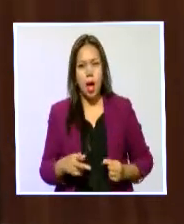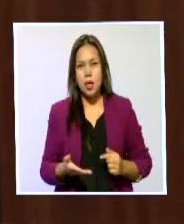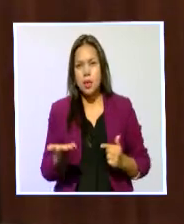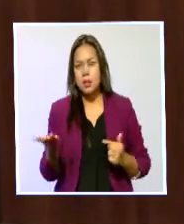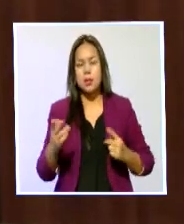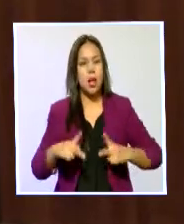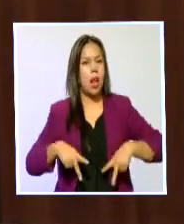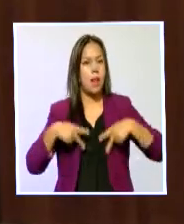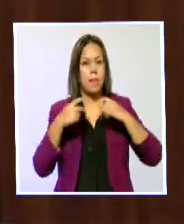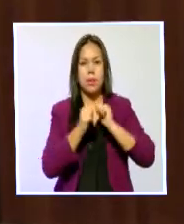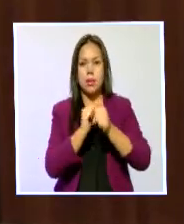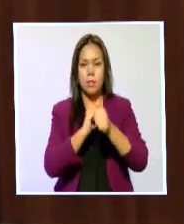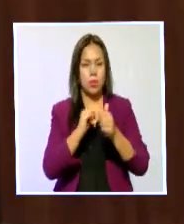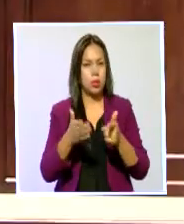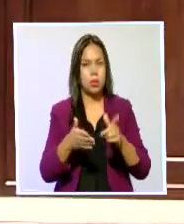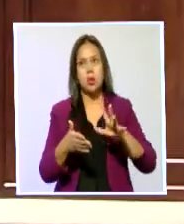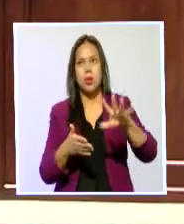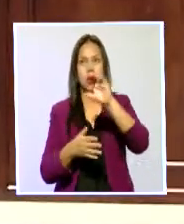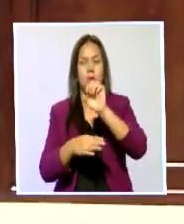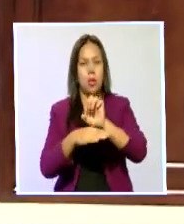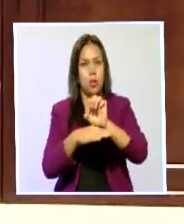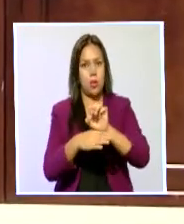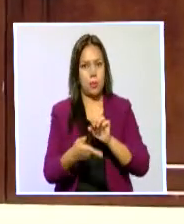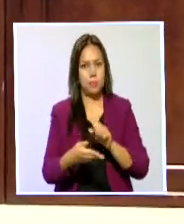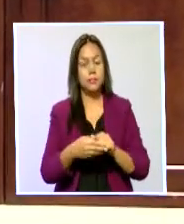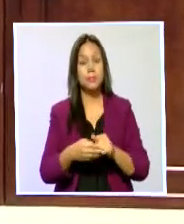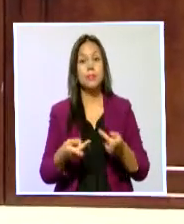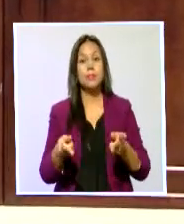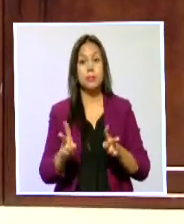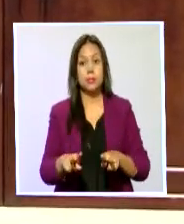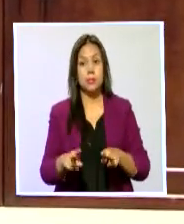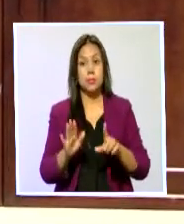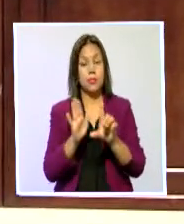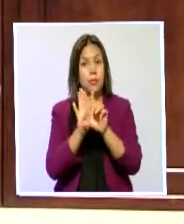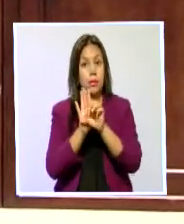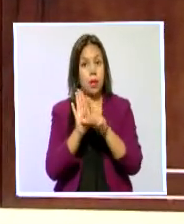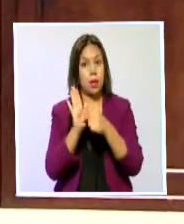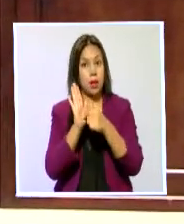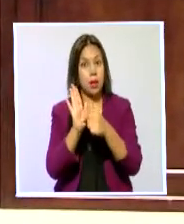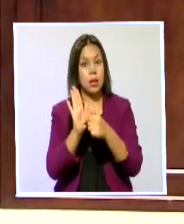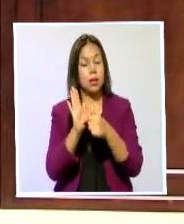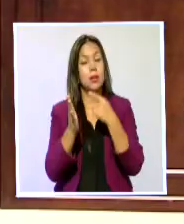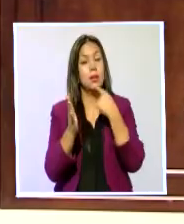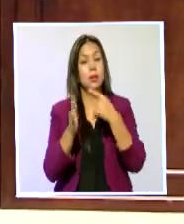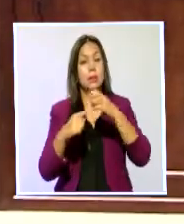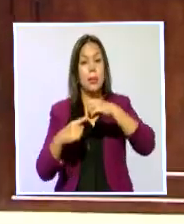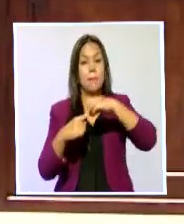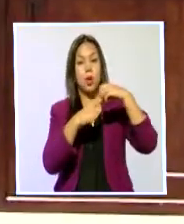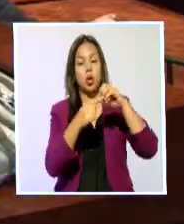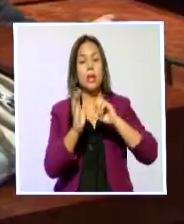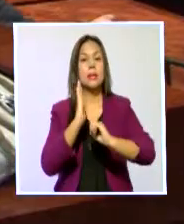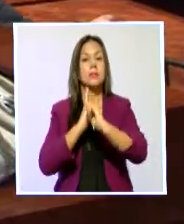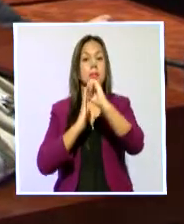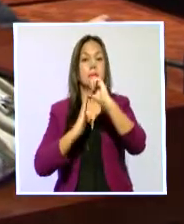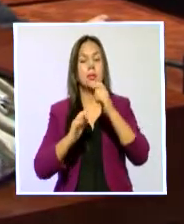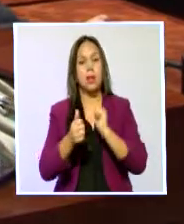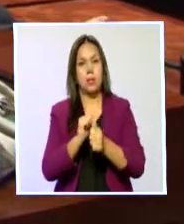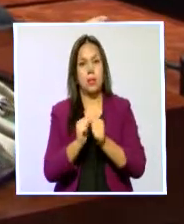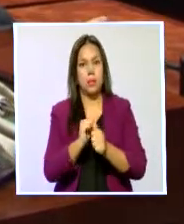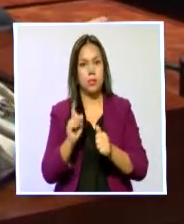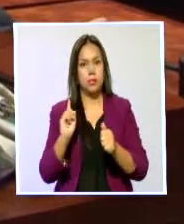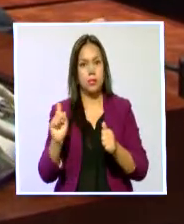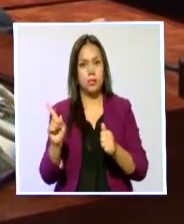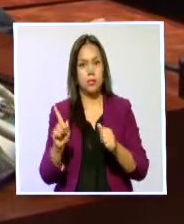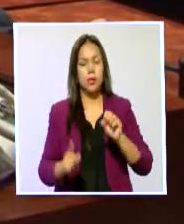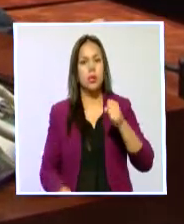en todo el territorio ecuatoriano. Las reformas a la ley del deporte es una de las prioridades del Ministerio del Deporte. Su titular, Andrea